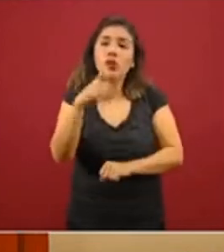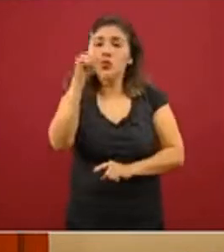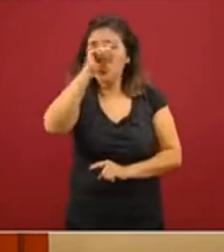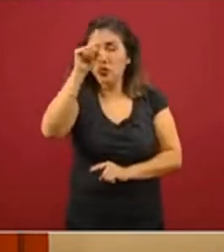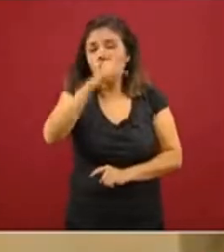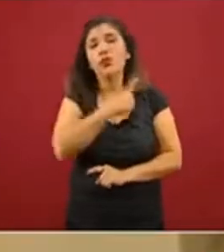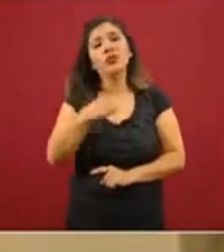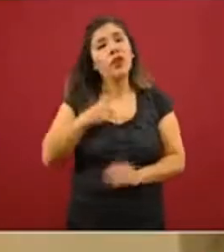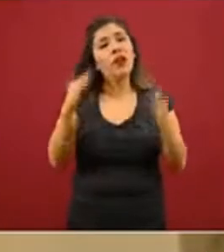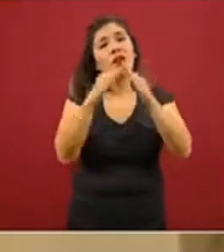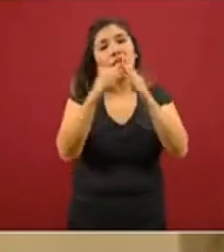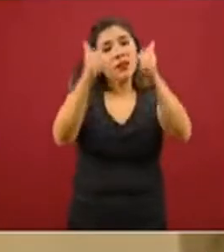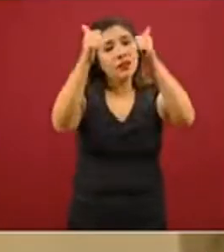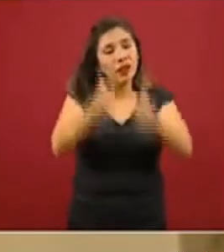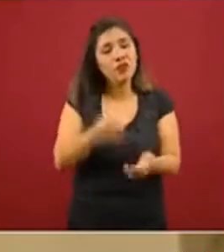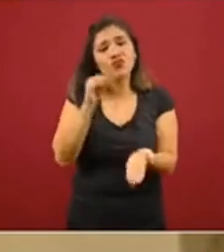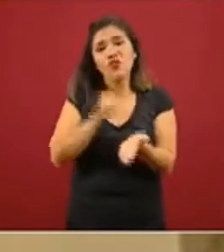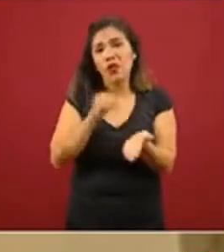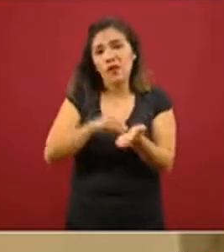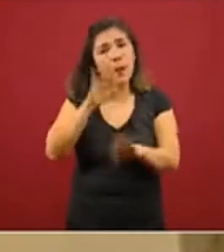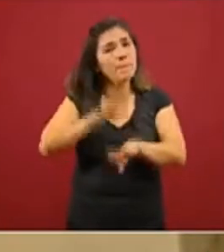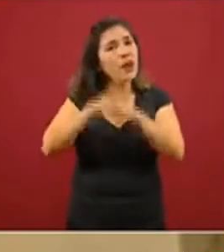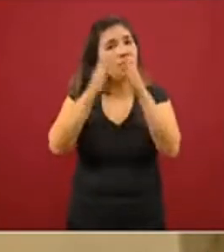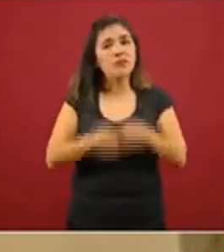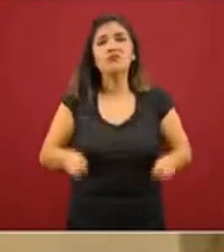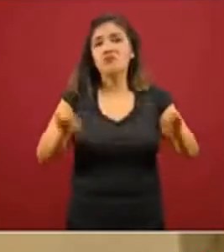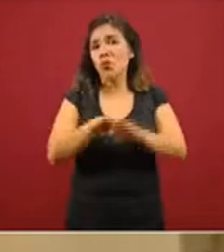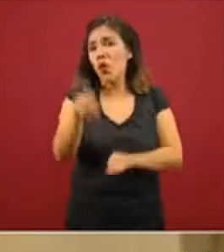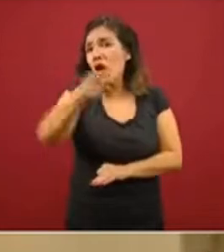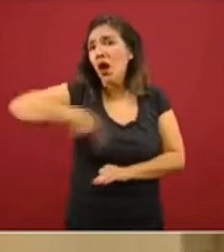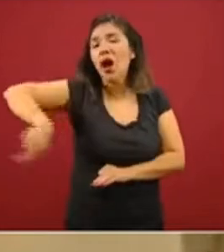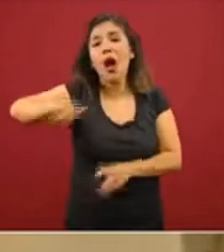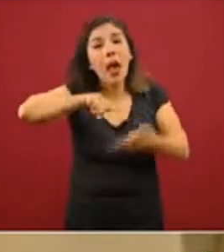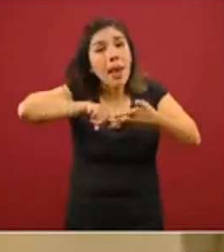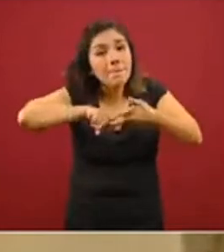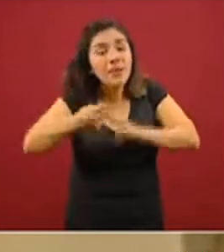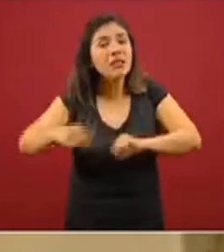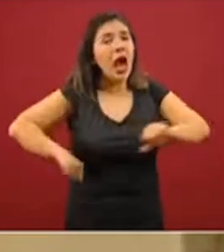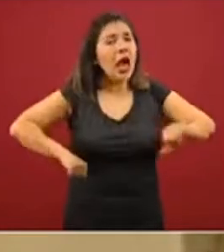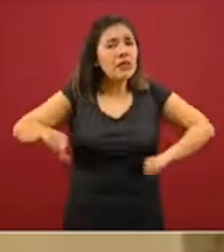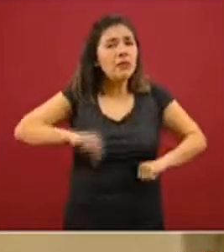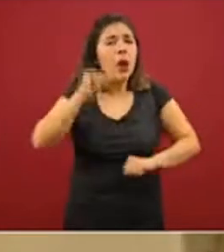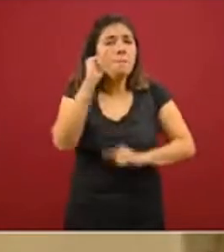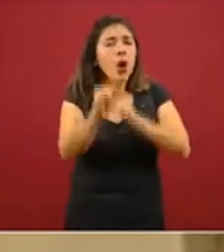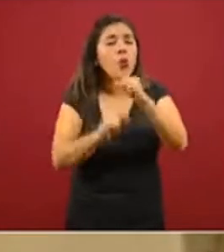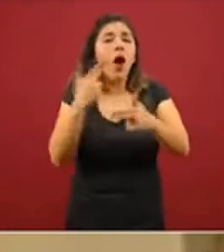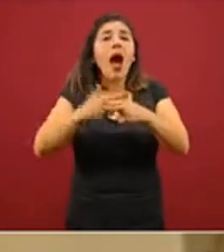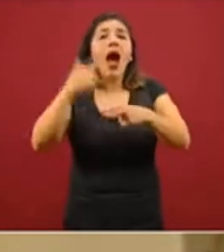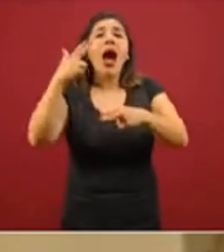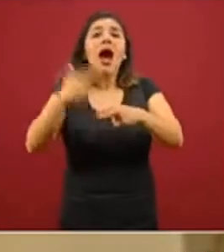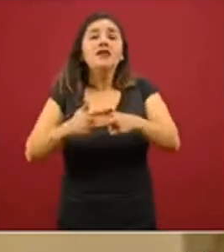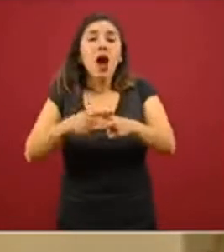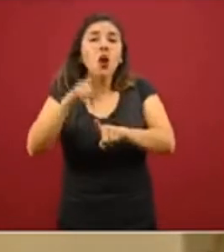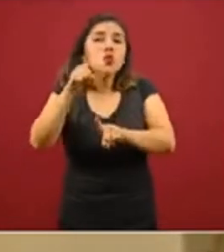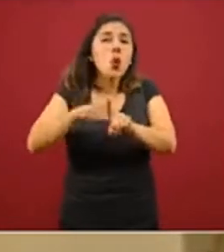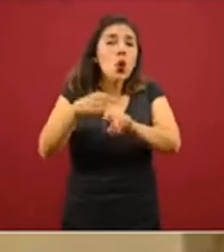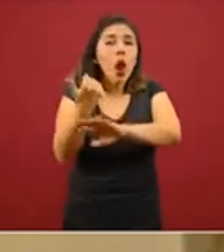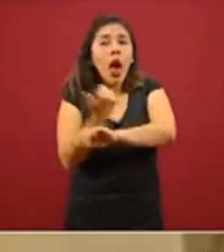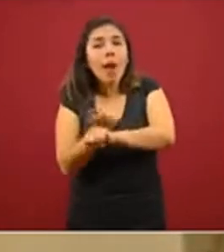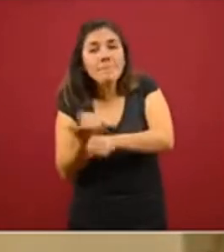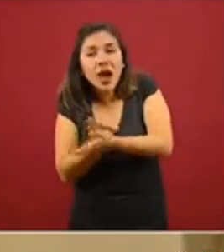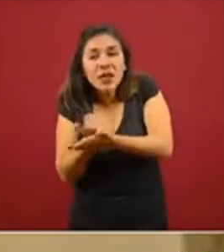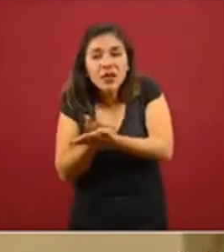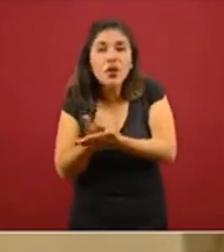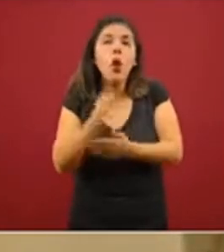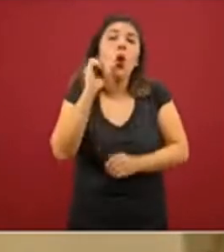quédate en casa, es mantenerse resguardados. Ellos reinician cierta actividad hasta que estemos todavía en un color amarillo